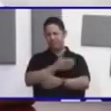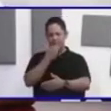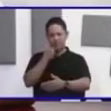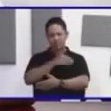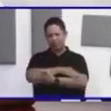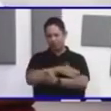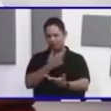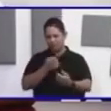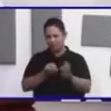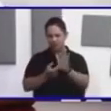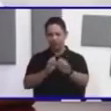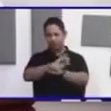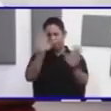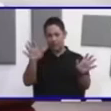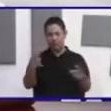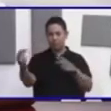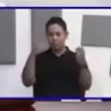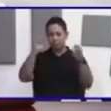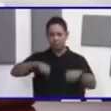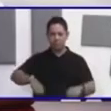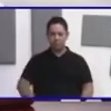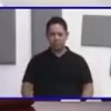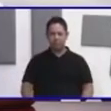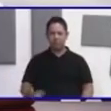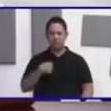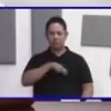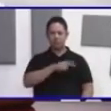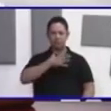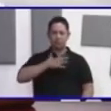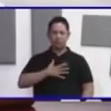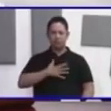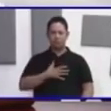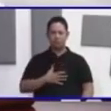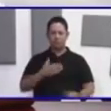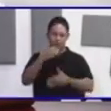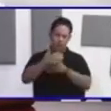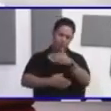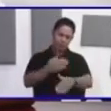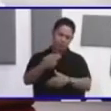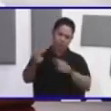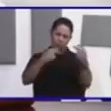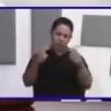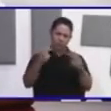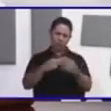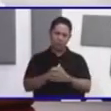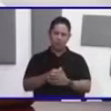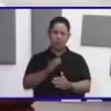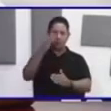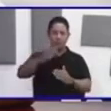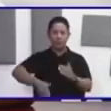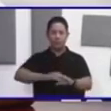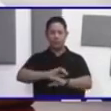sido totalmente claros. Y eso es lo que nos da tranquilidad. Y ustedes lo van a ir viendo poco a poco. Cuando terminemos y